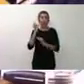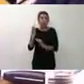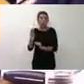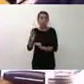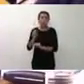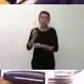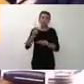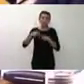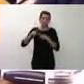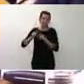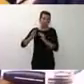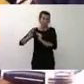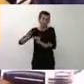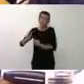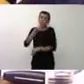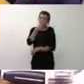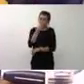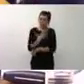venir.